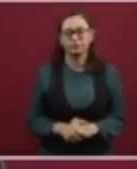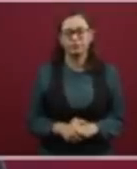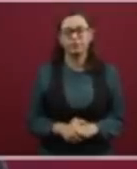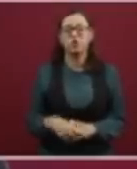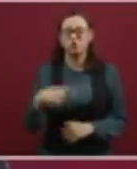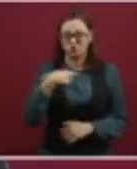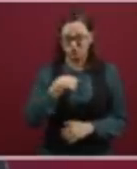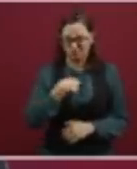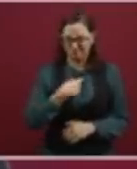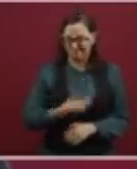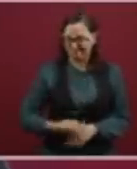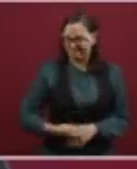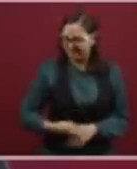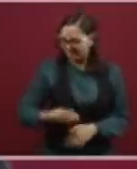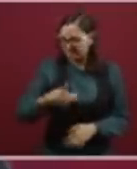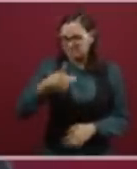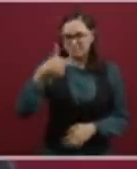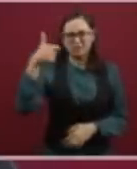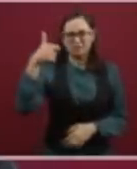y hay que ir a